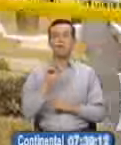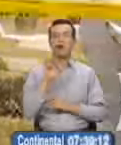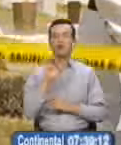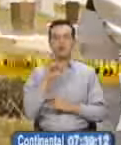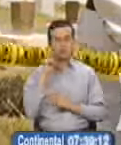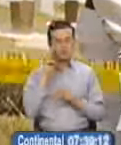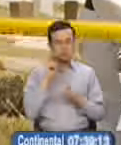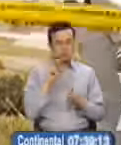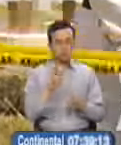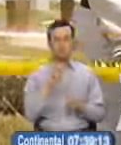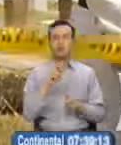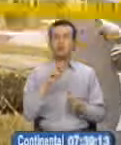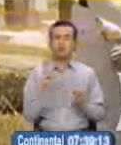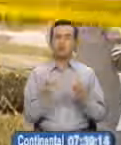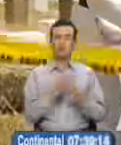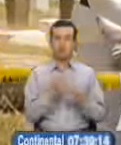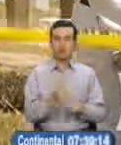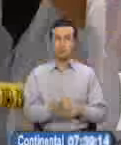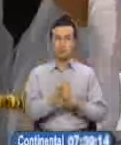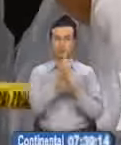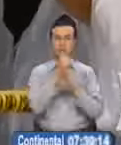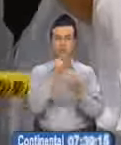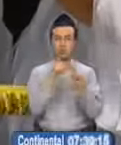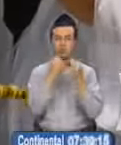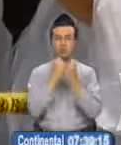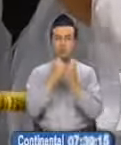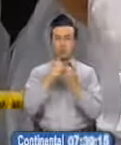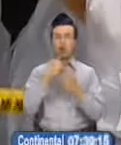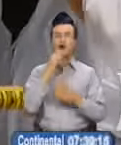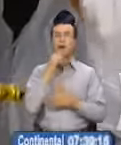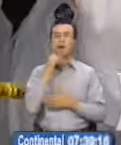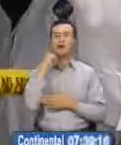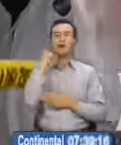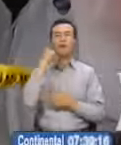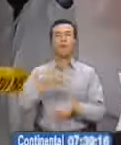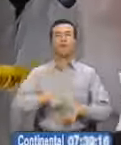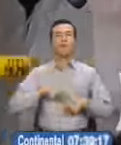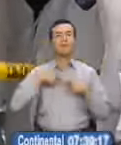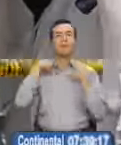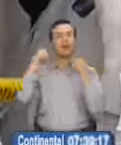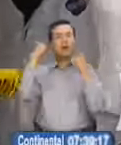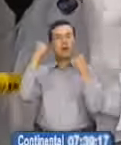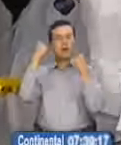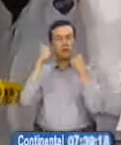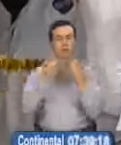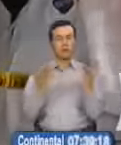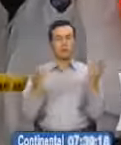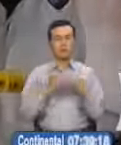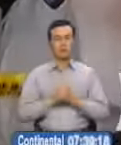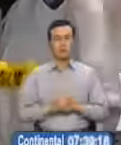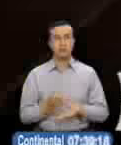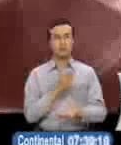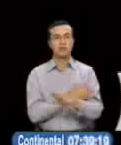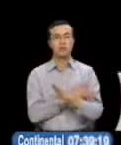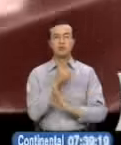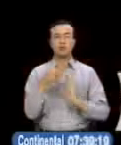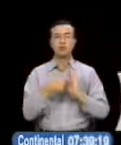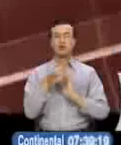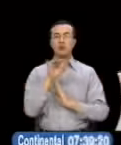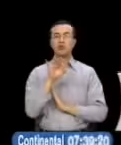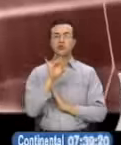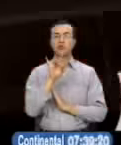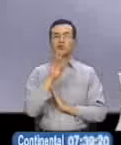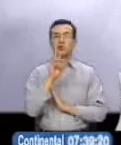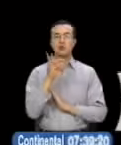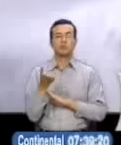Basantes, quien fue segundo al mando del extinto grupo Alfaro Vive Carajo, fallecido en enero de 1986 en el gobierno de León